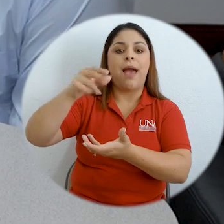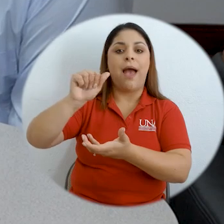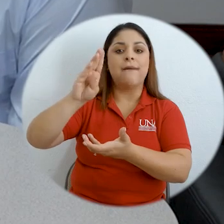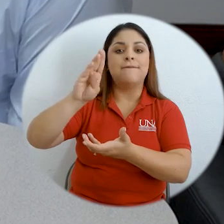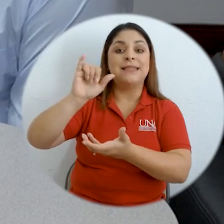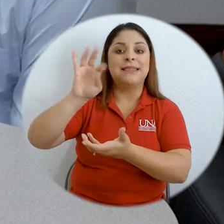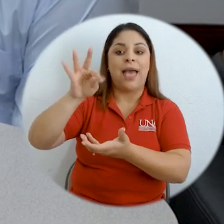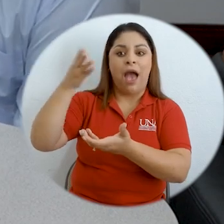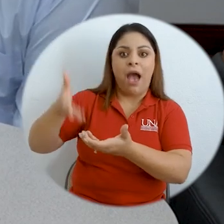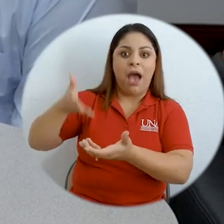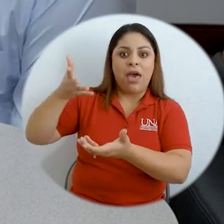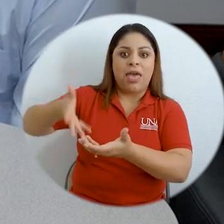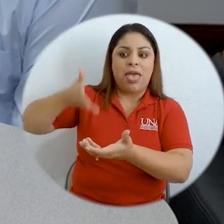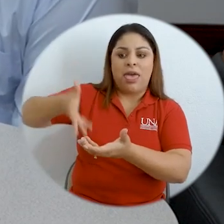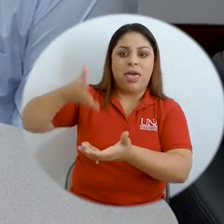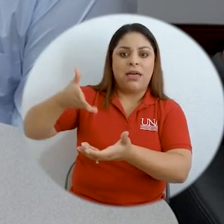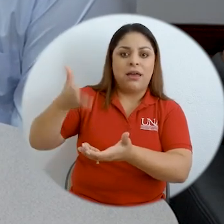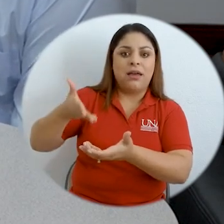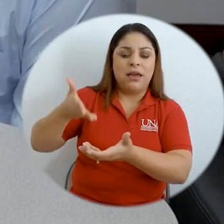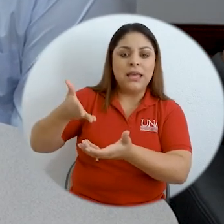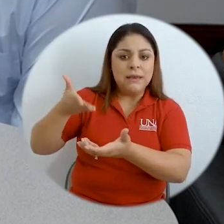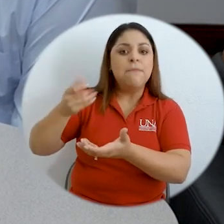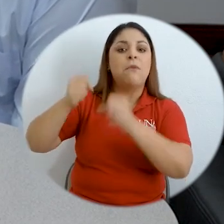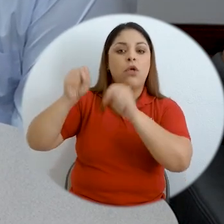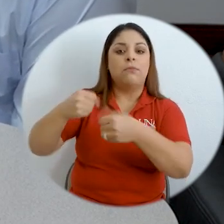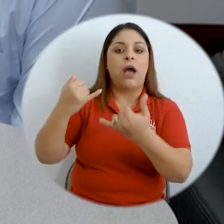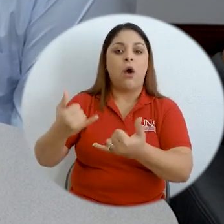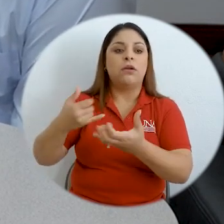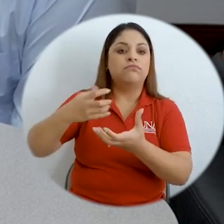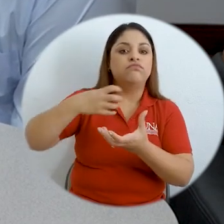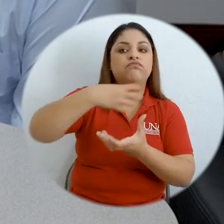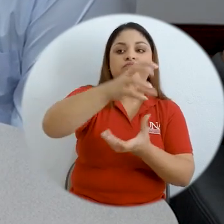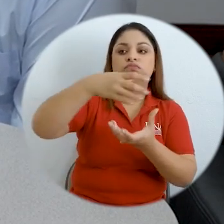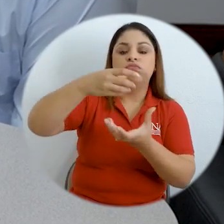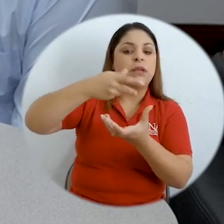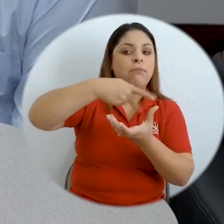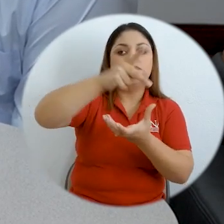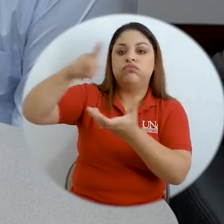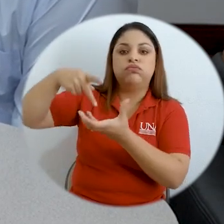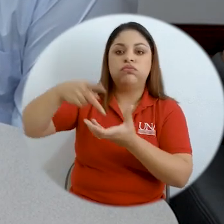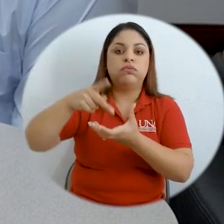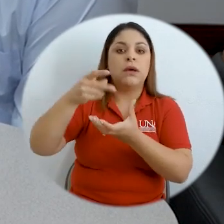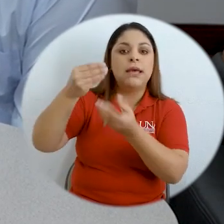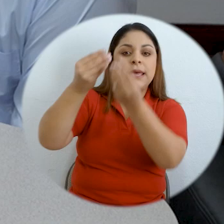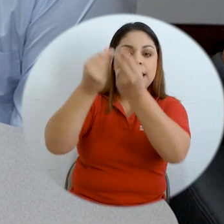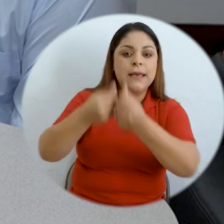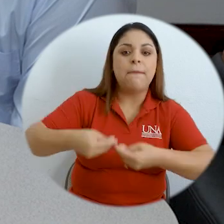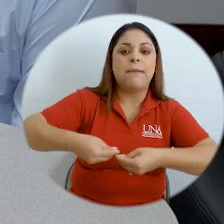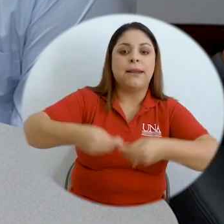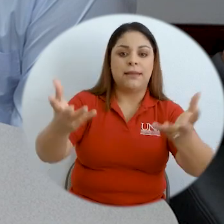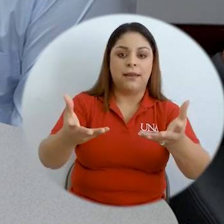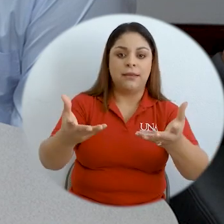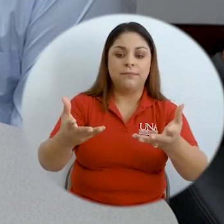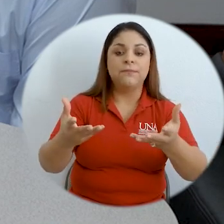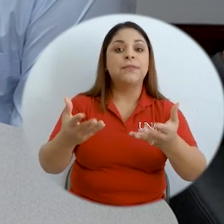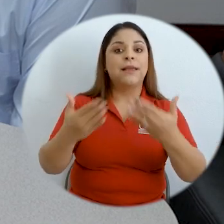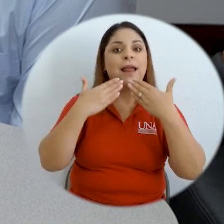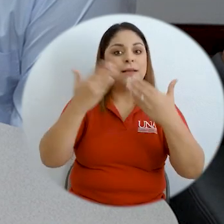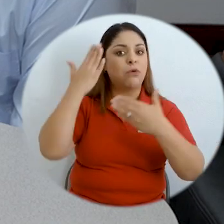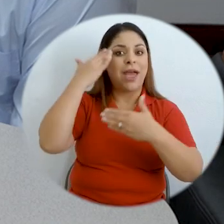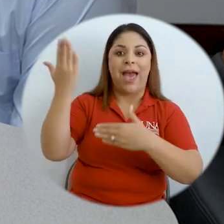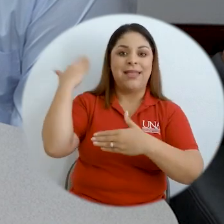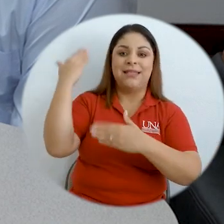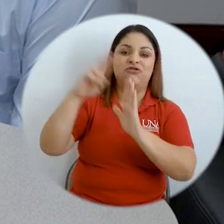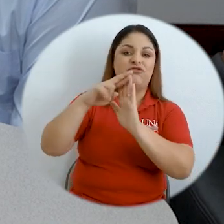por imposición de la regla fiscal, y que también las becas quedaran fuera de la regla fiscal. Entonces, cito uno